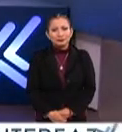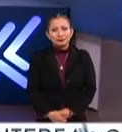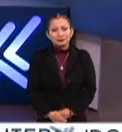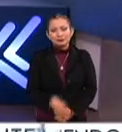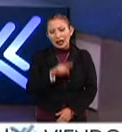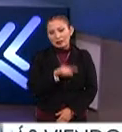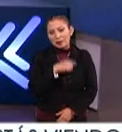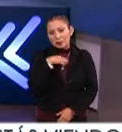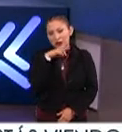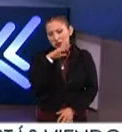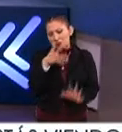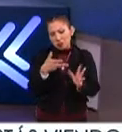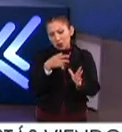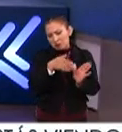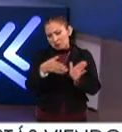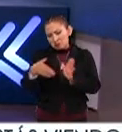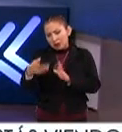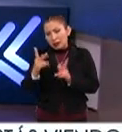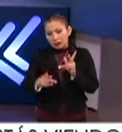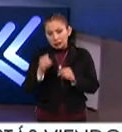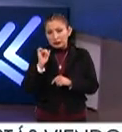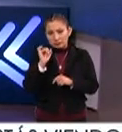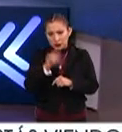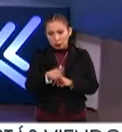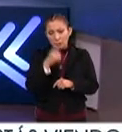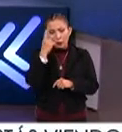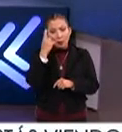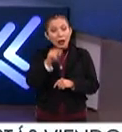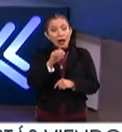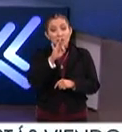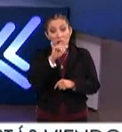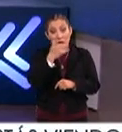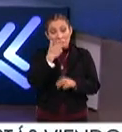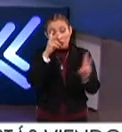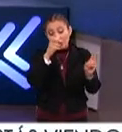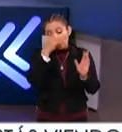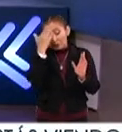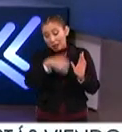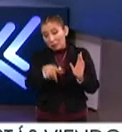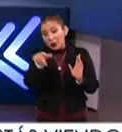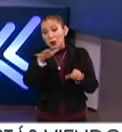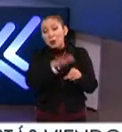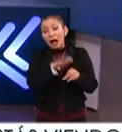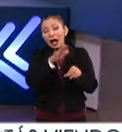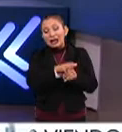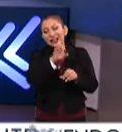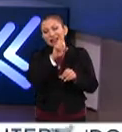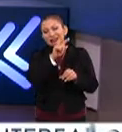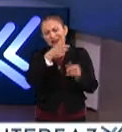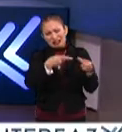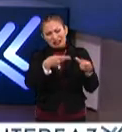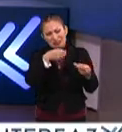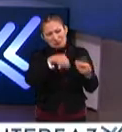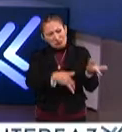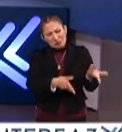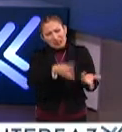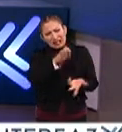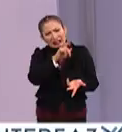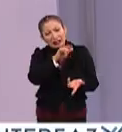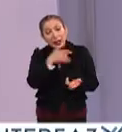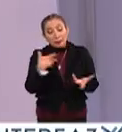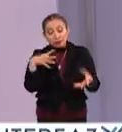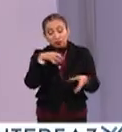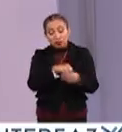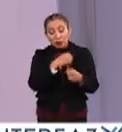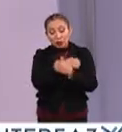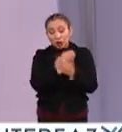Pues ahí está, más o menos Fabiola, lo que habíamos platicado. Sí, exactamente. Fabiola trae muy bien el tema entonces de cuál es la estrategia. Justamente la estrategia integral